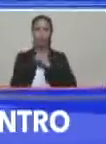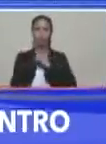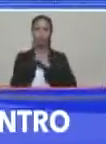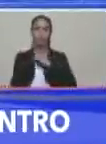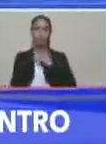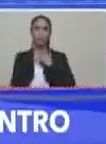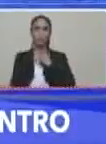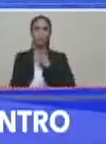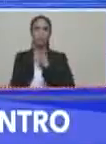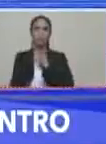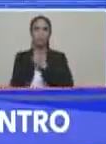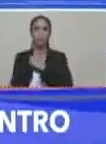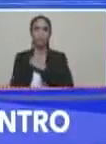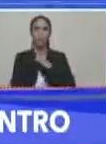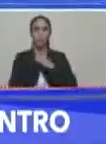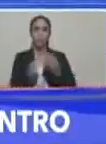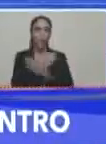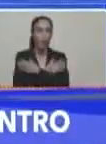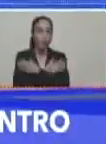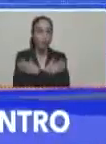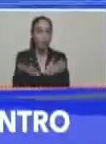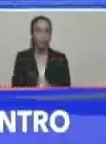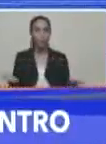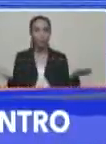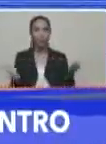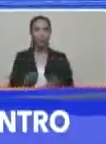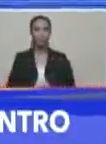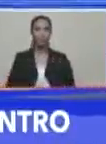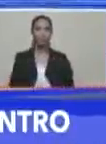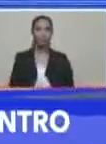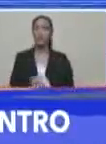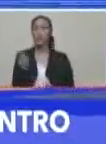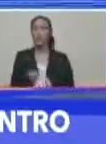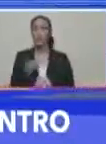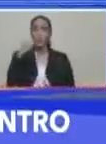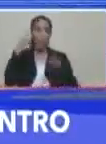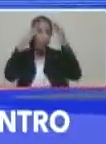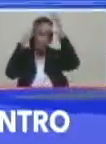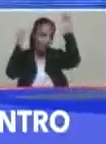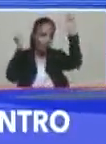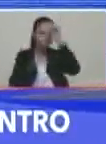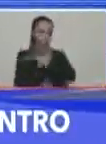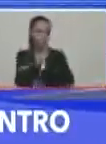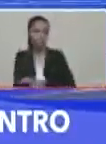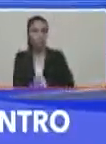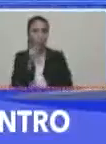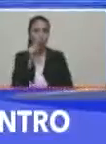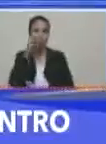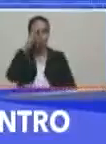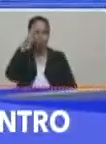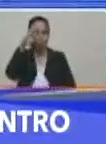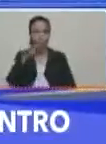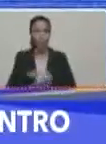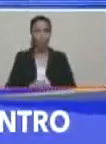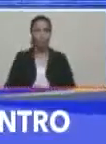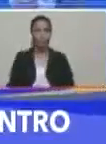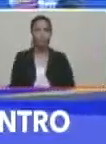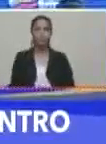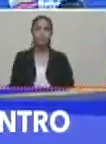mis saludos muy especiales al embajador Rogelio Polanco